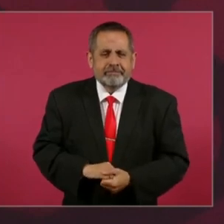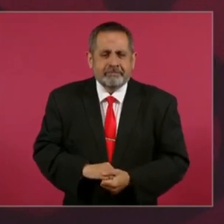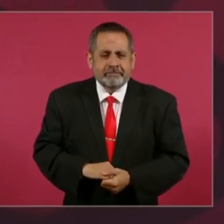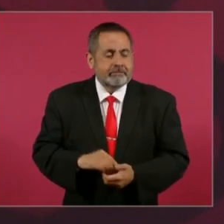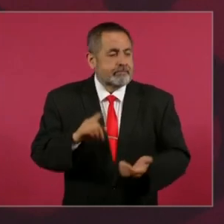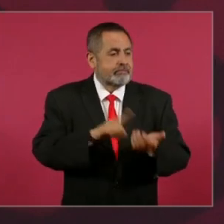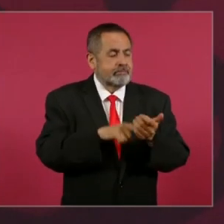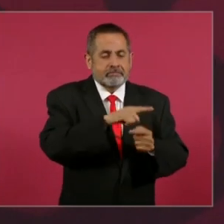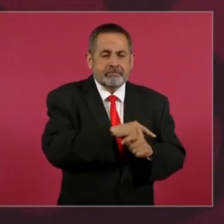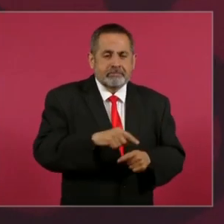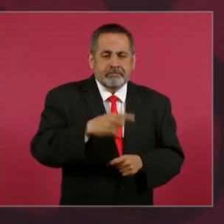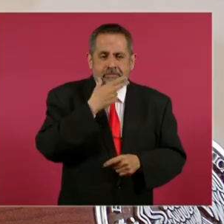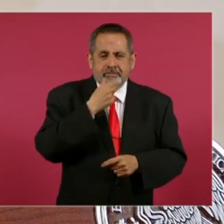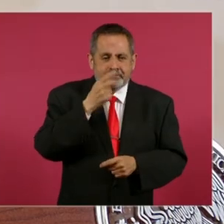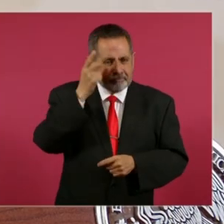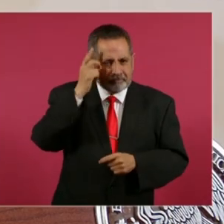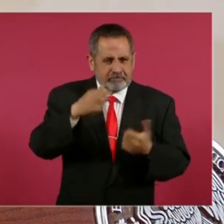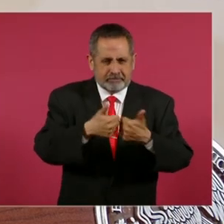panadero,